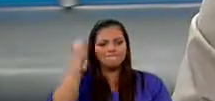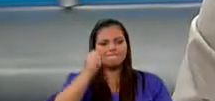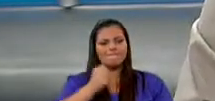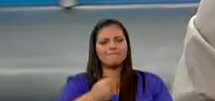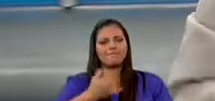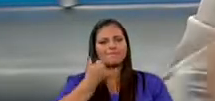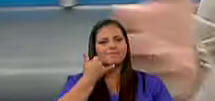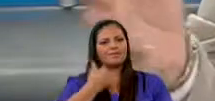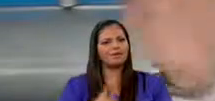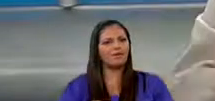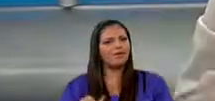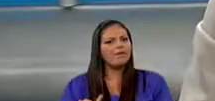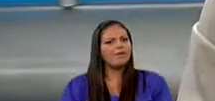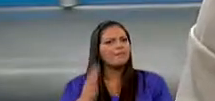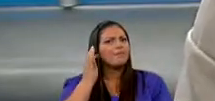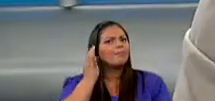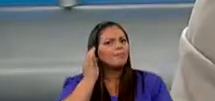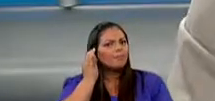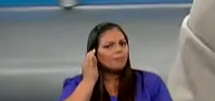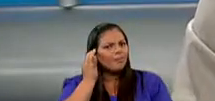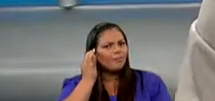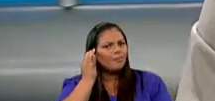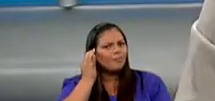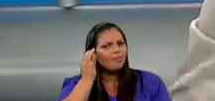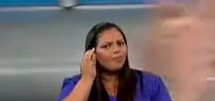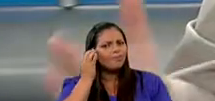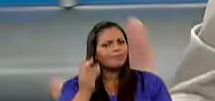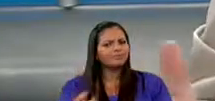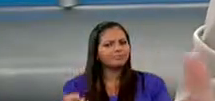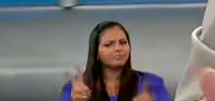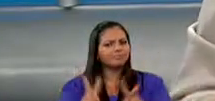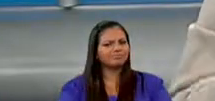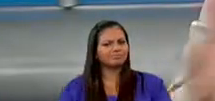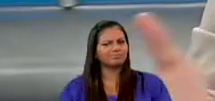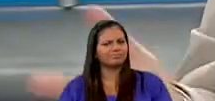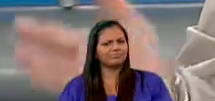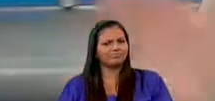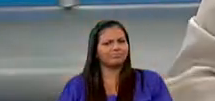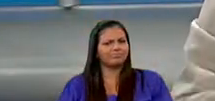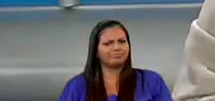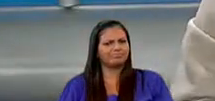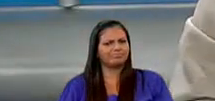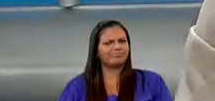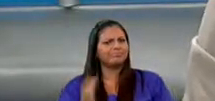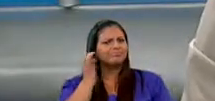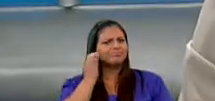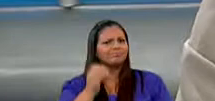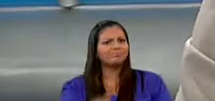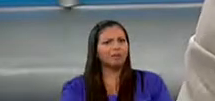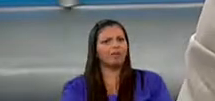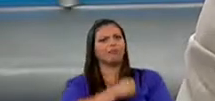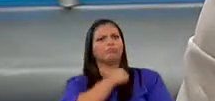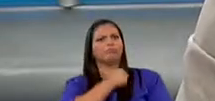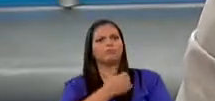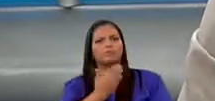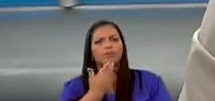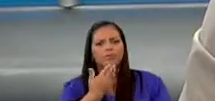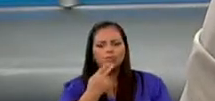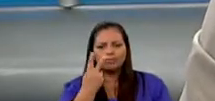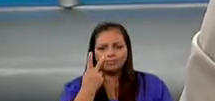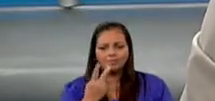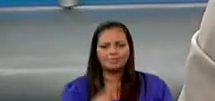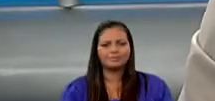hombres jugaban fútbol. Ahora las mujeres ya tienen selección. Aquí también, en la delincuencia, ya las mujeres son lanzas. Miren ustedes, veamos el